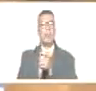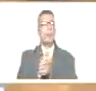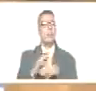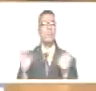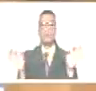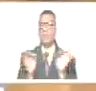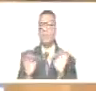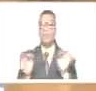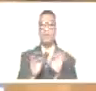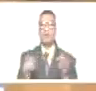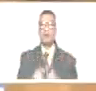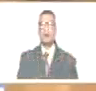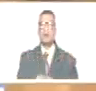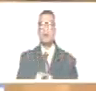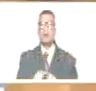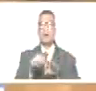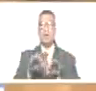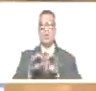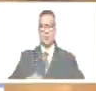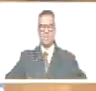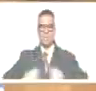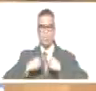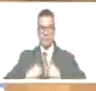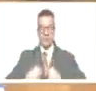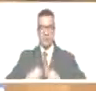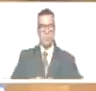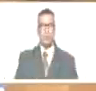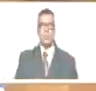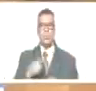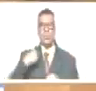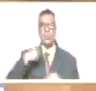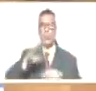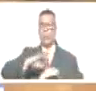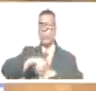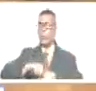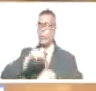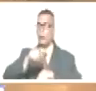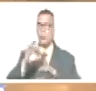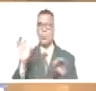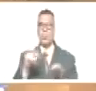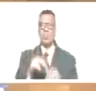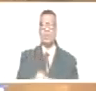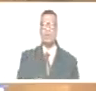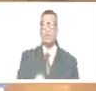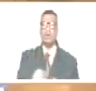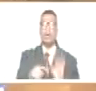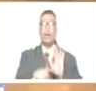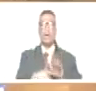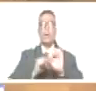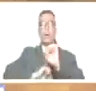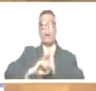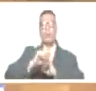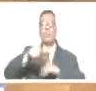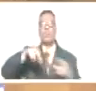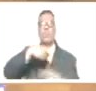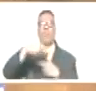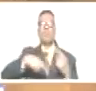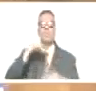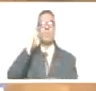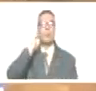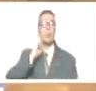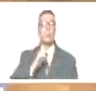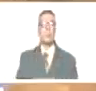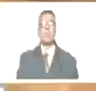con entereza, con firmeza. No es la lucha anticorrupción lo que pone a la defensiva la Revolución Bolivariana. Al